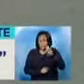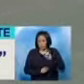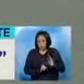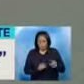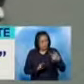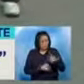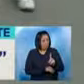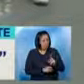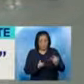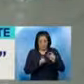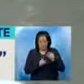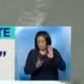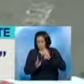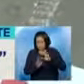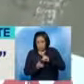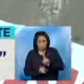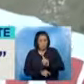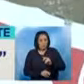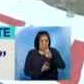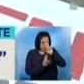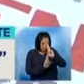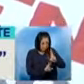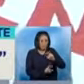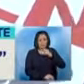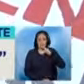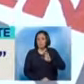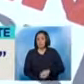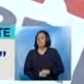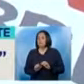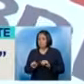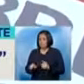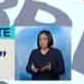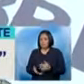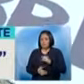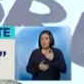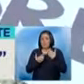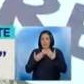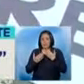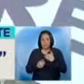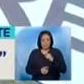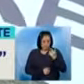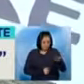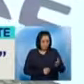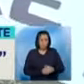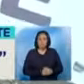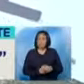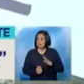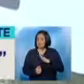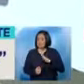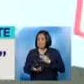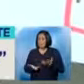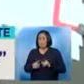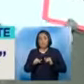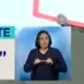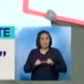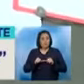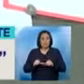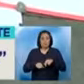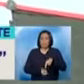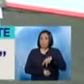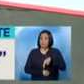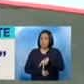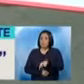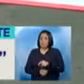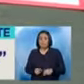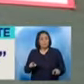ni verbal, ni nada, señorita. Respetar siempre a la mujer. Es lo primero, señora. Muchísimas gracias. A usted, señorita. Muy amable. Vamos a seguir caminando un poco. Y